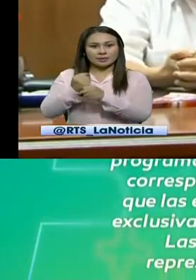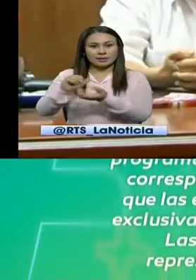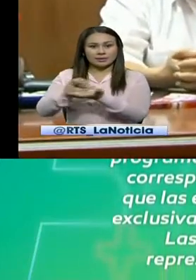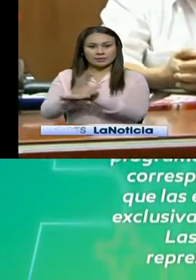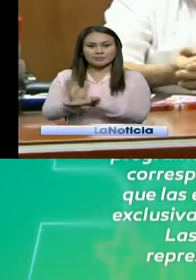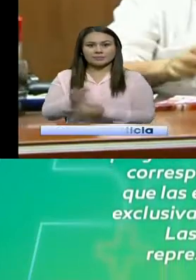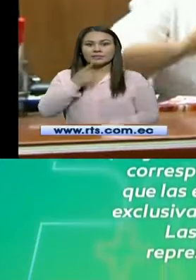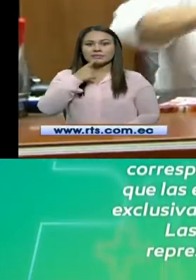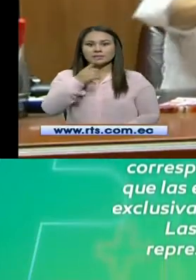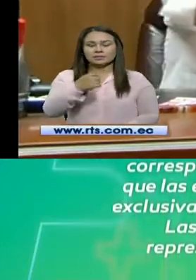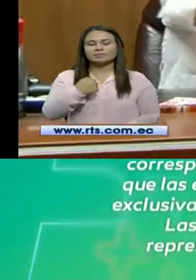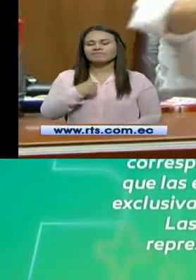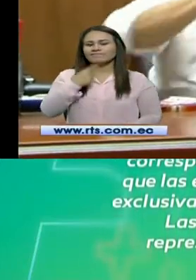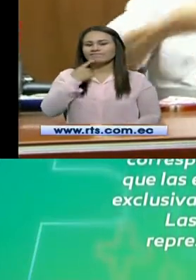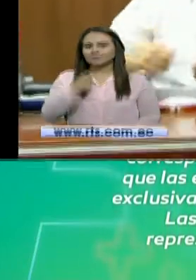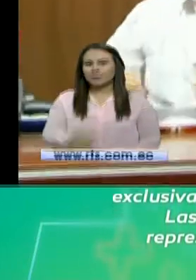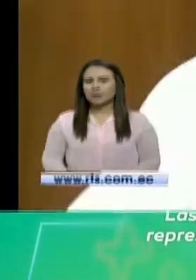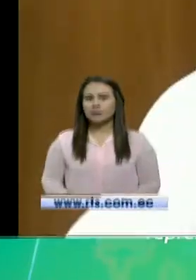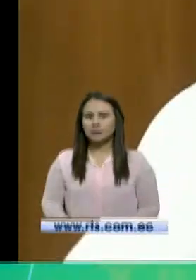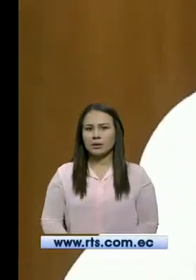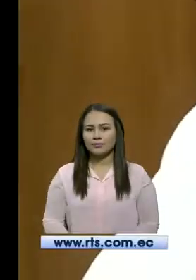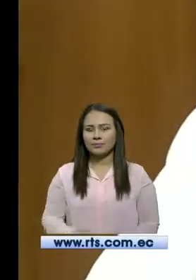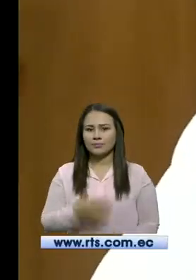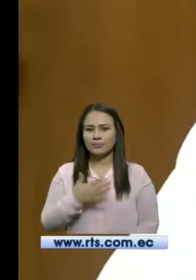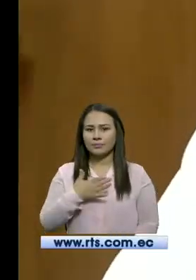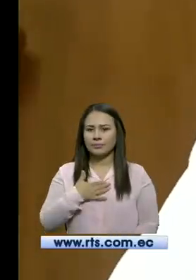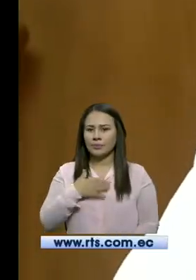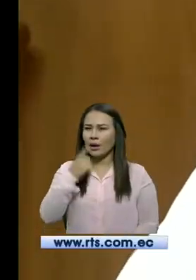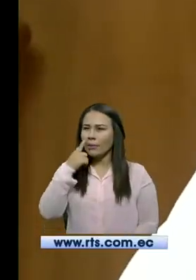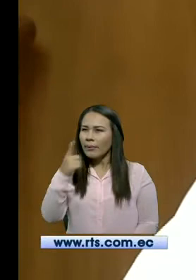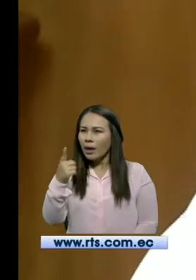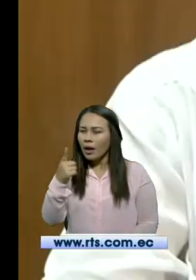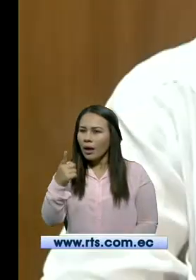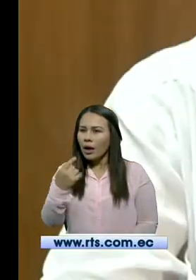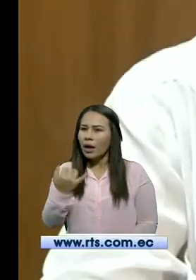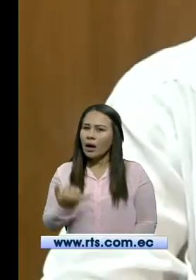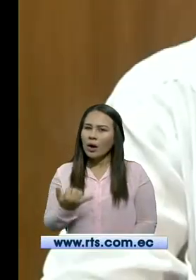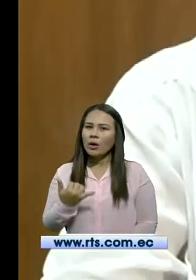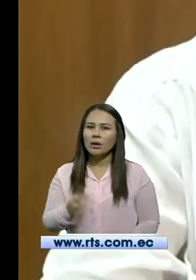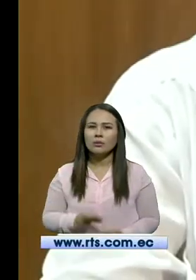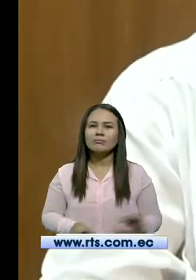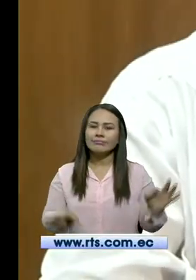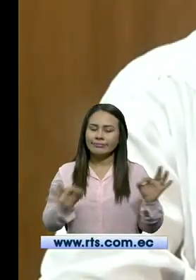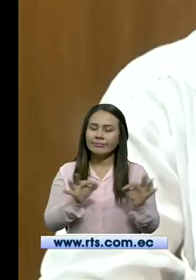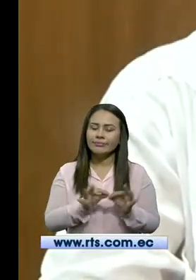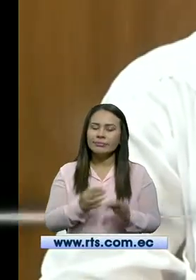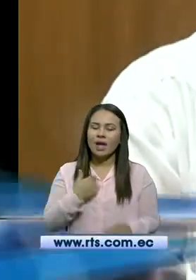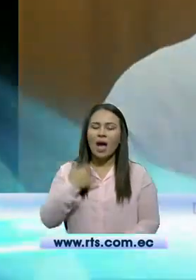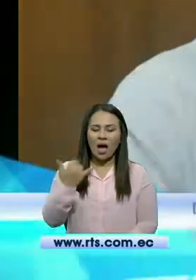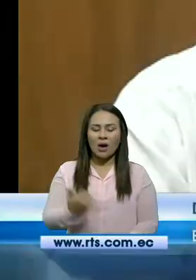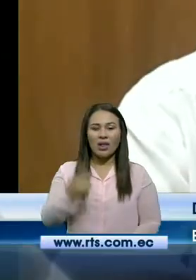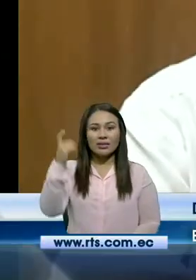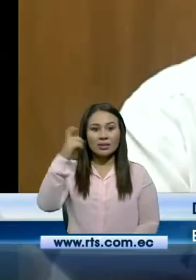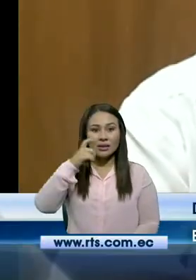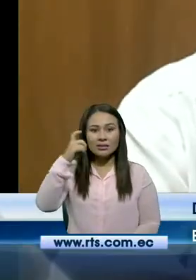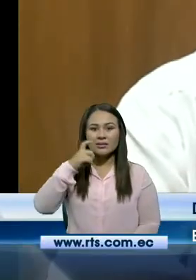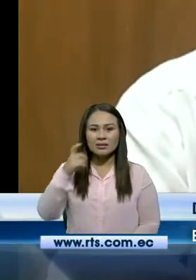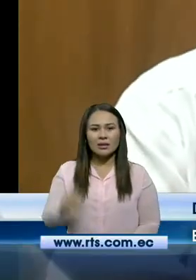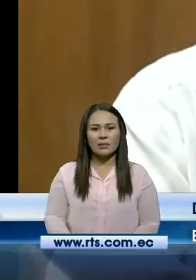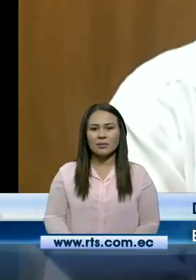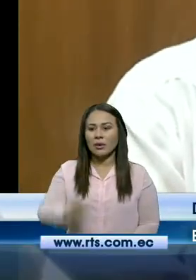otras circunstancias no avalaría un veto similar, pero creo que actualmente es necesario